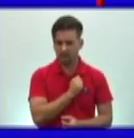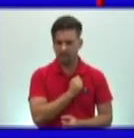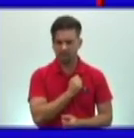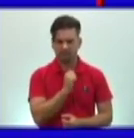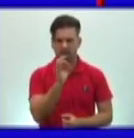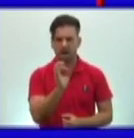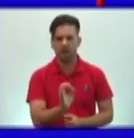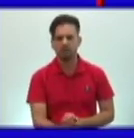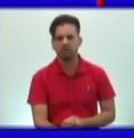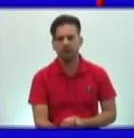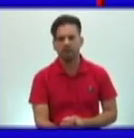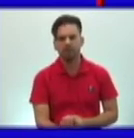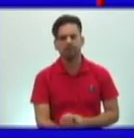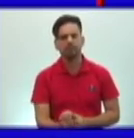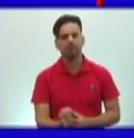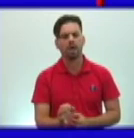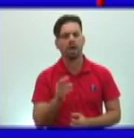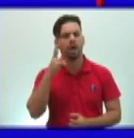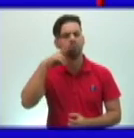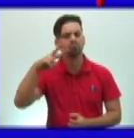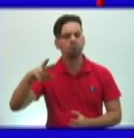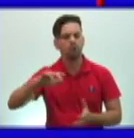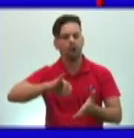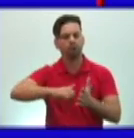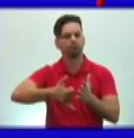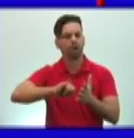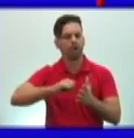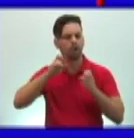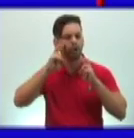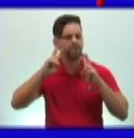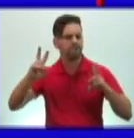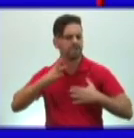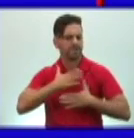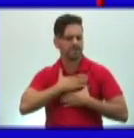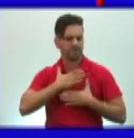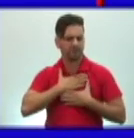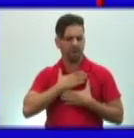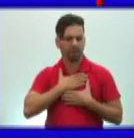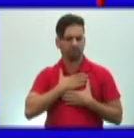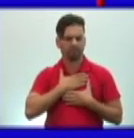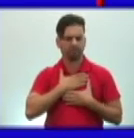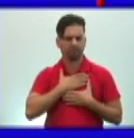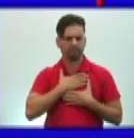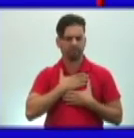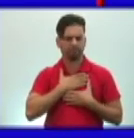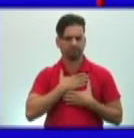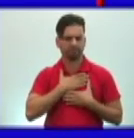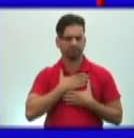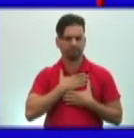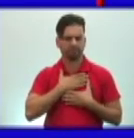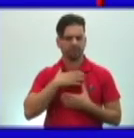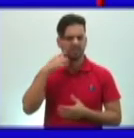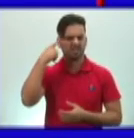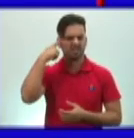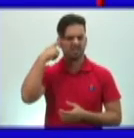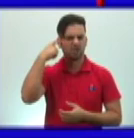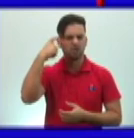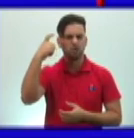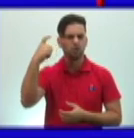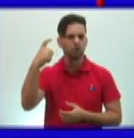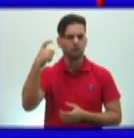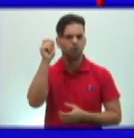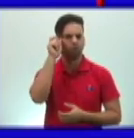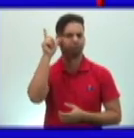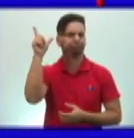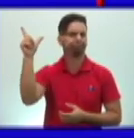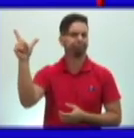realidad, de buscar la realización de su proyecto de vida en sueños más bien idílicos, que